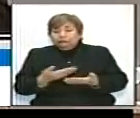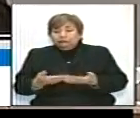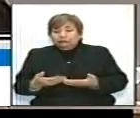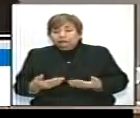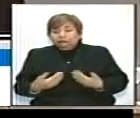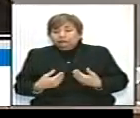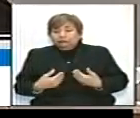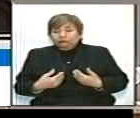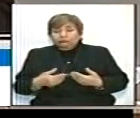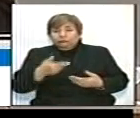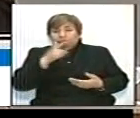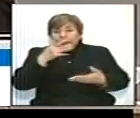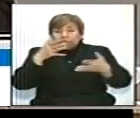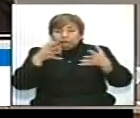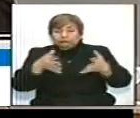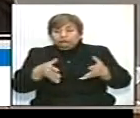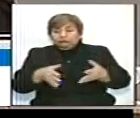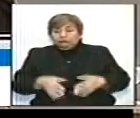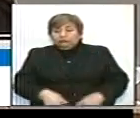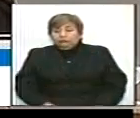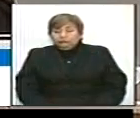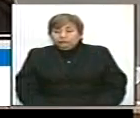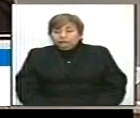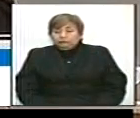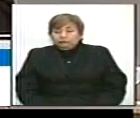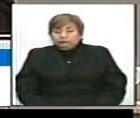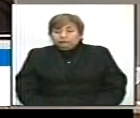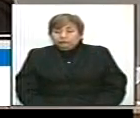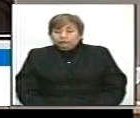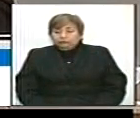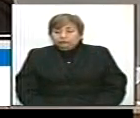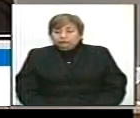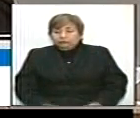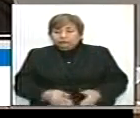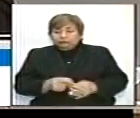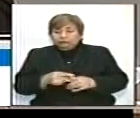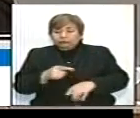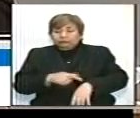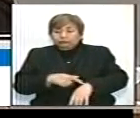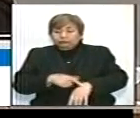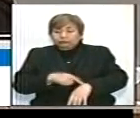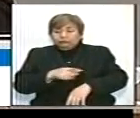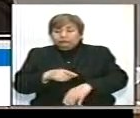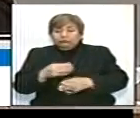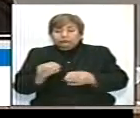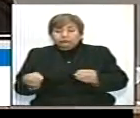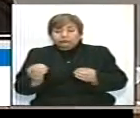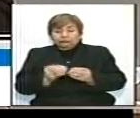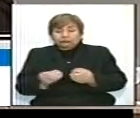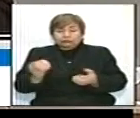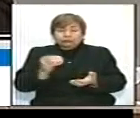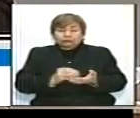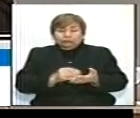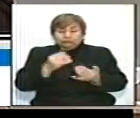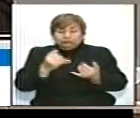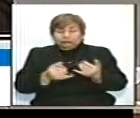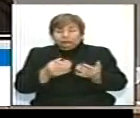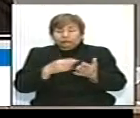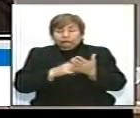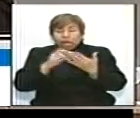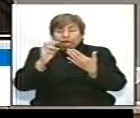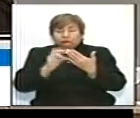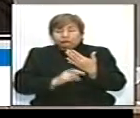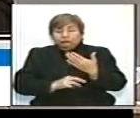aguas residuales y sostenibilidad en el corto plazo hasta la implementación definitiva de los proyectos